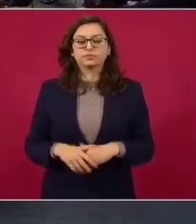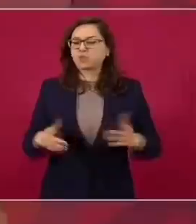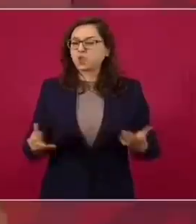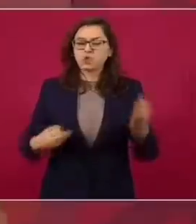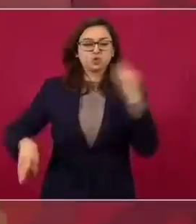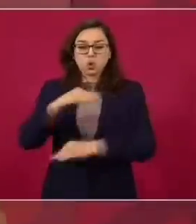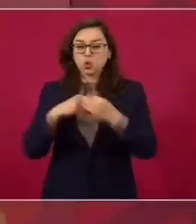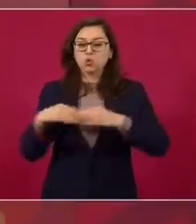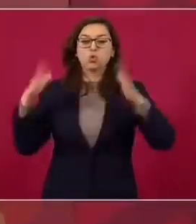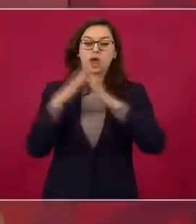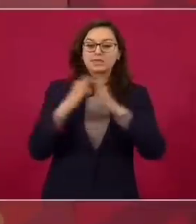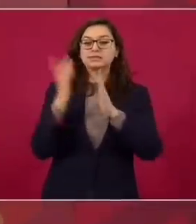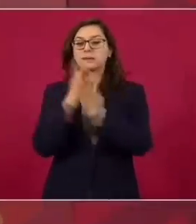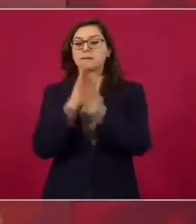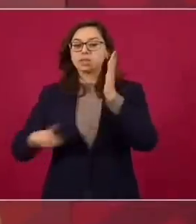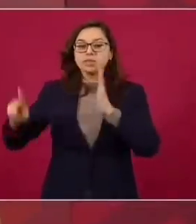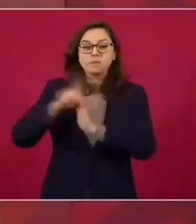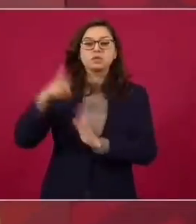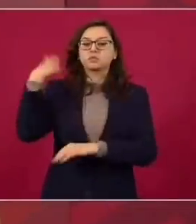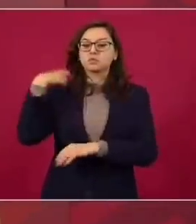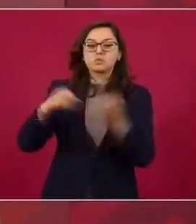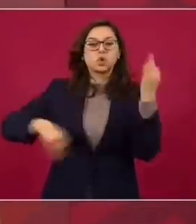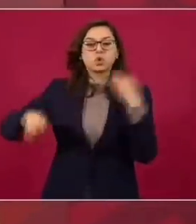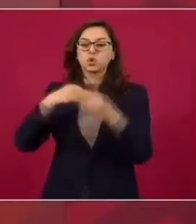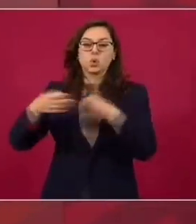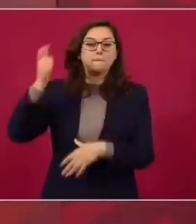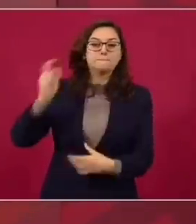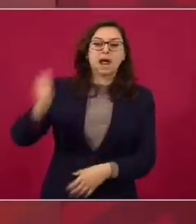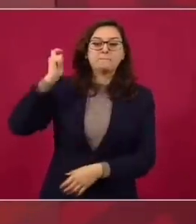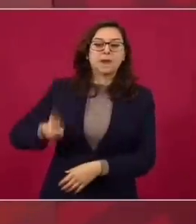Residencias, todo. Todo pagado, completo. Al final,